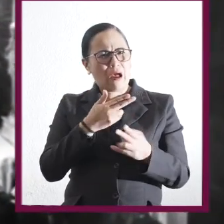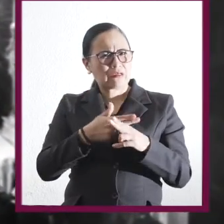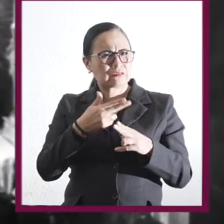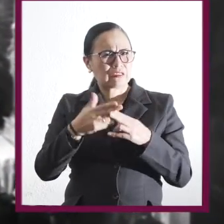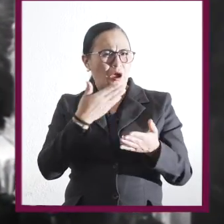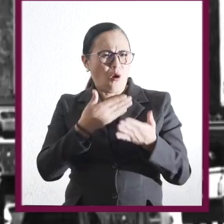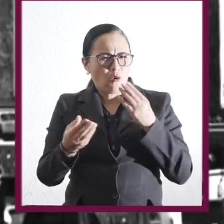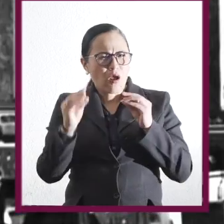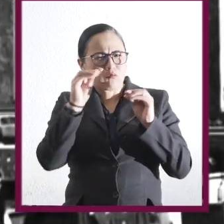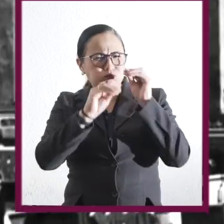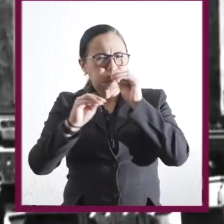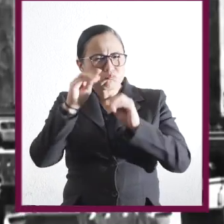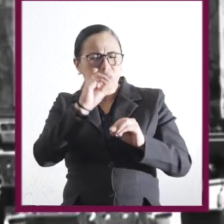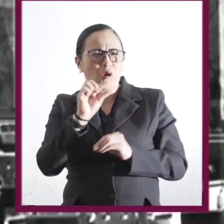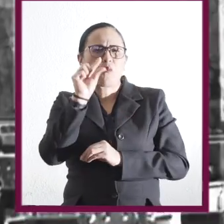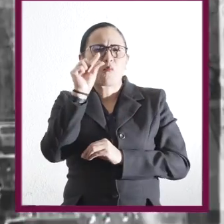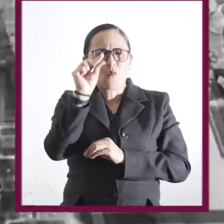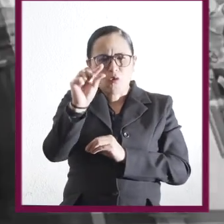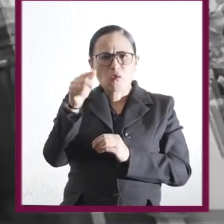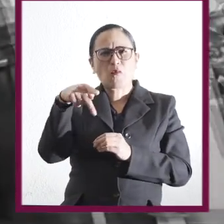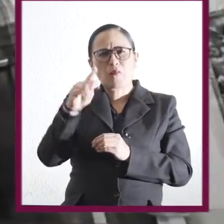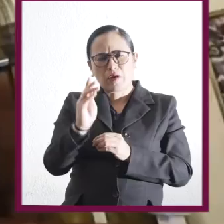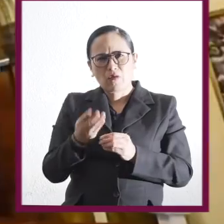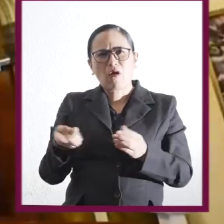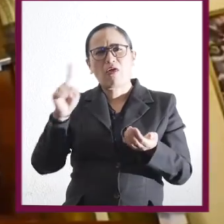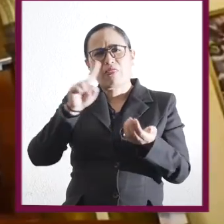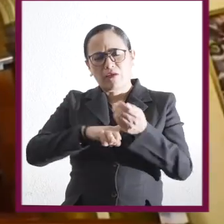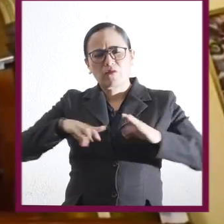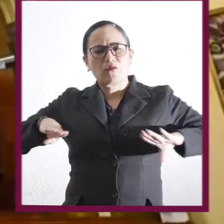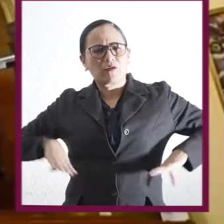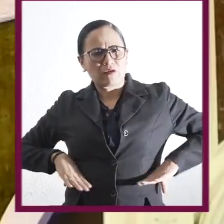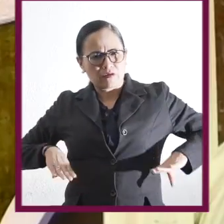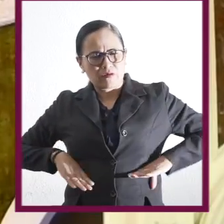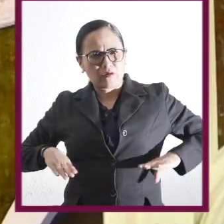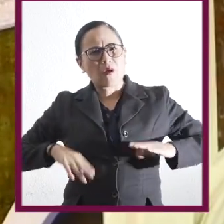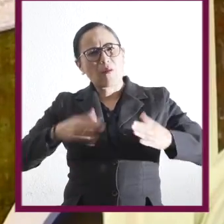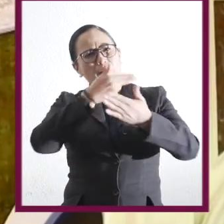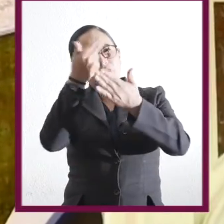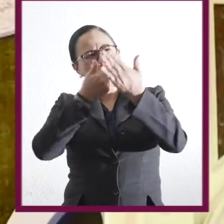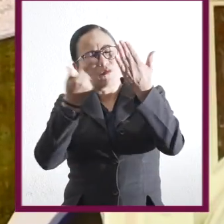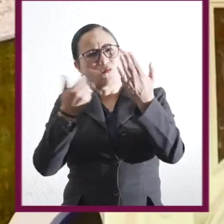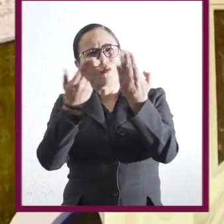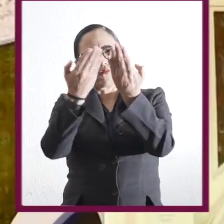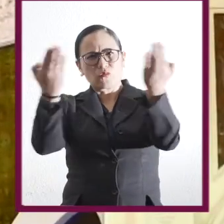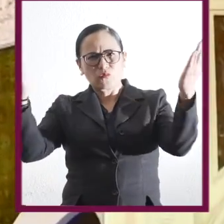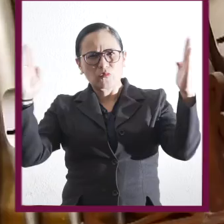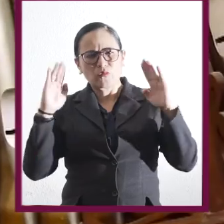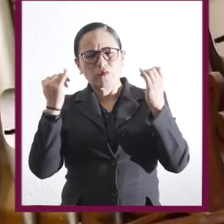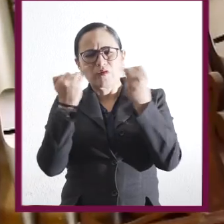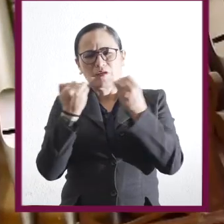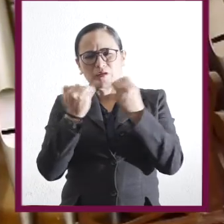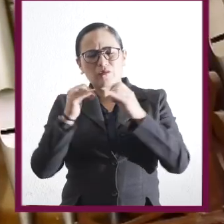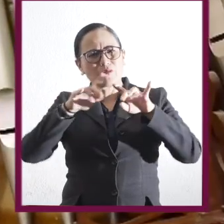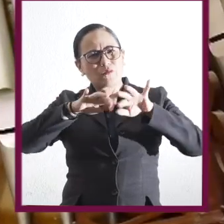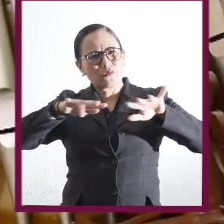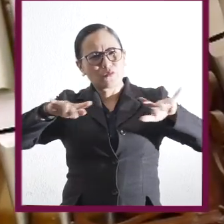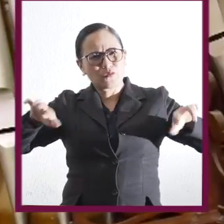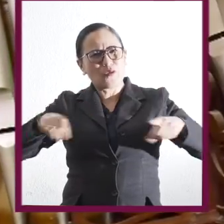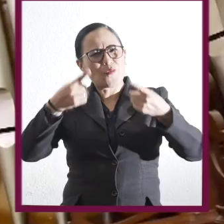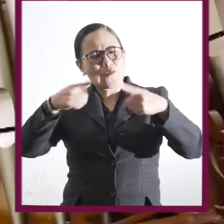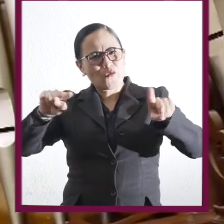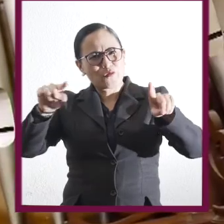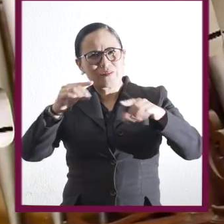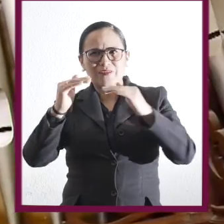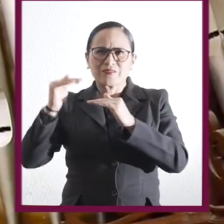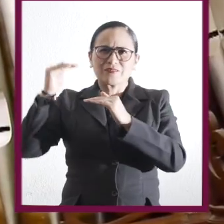muy poco hasta la actualidad, conservando el diseño de estilo ecléctico, adornado con pinturas murales y un interesante